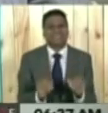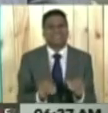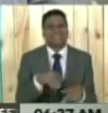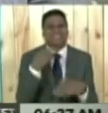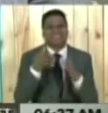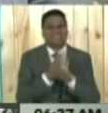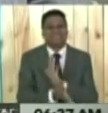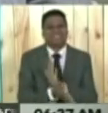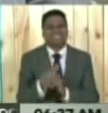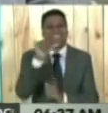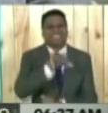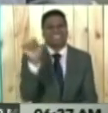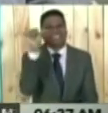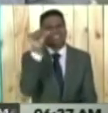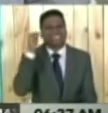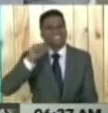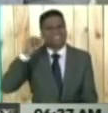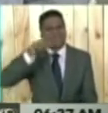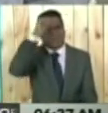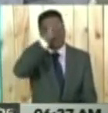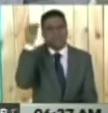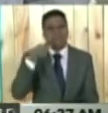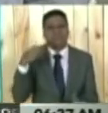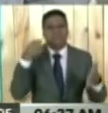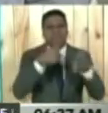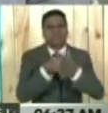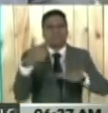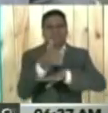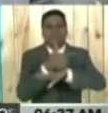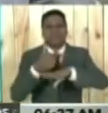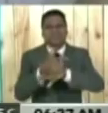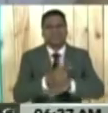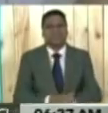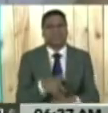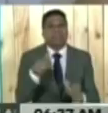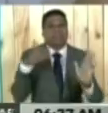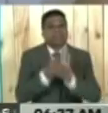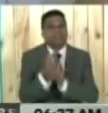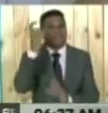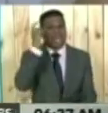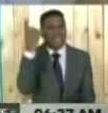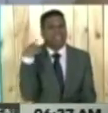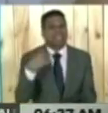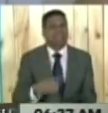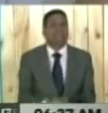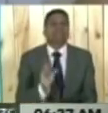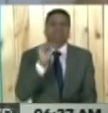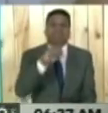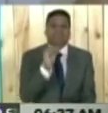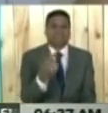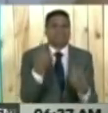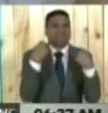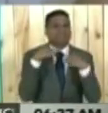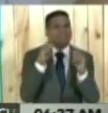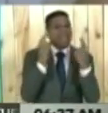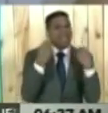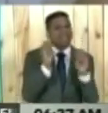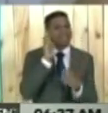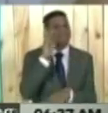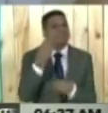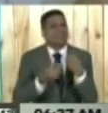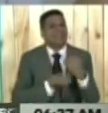este fin de semana por un golpe parlamentario que se intentó hacer el día de ayer. Así es, ellos pretendieron que nosotros, tal como lo